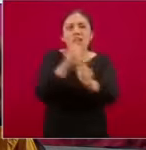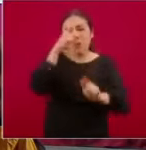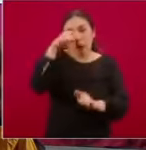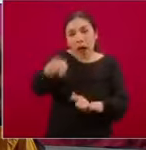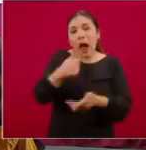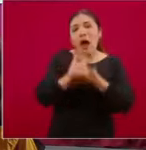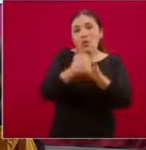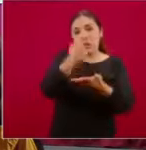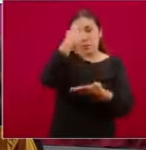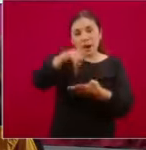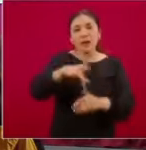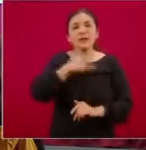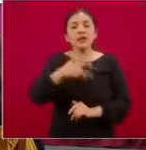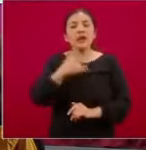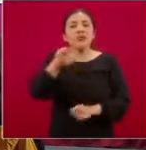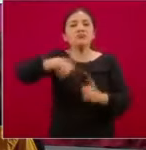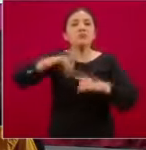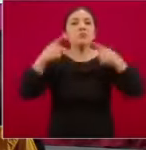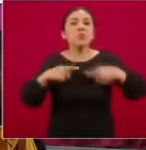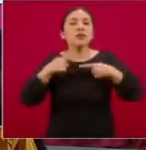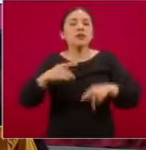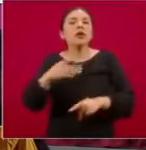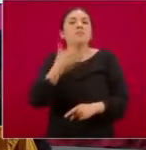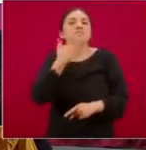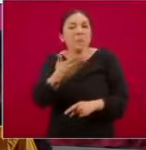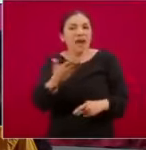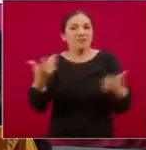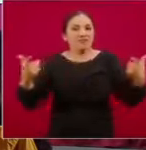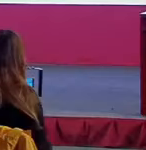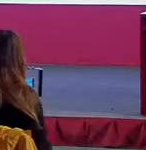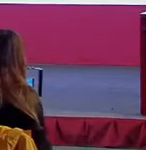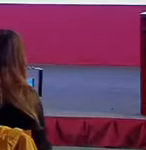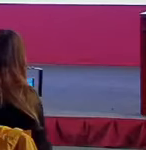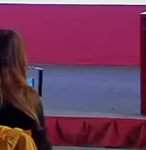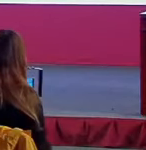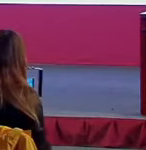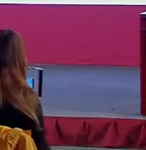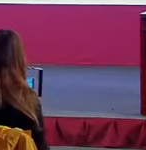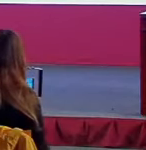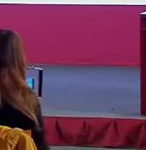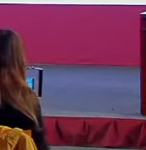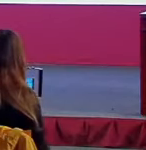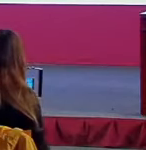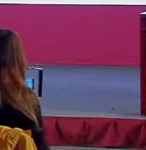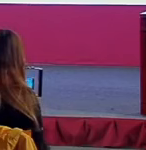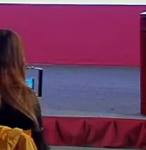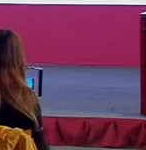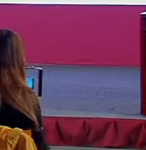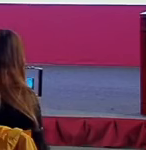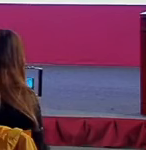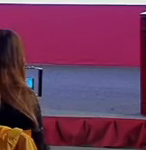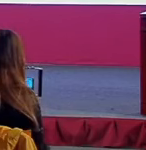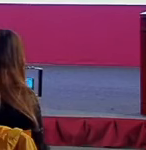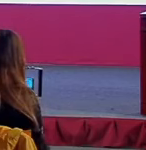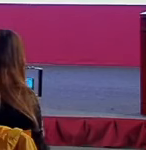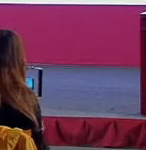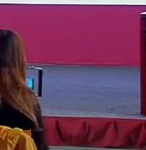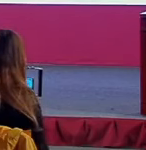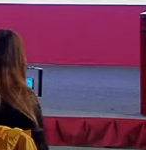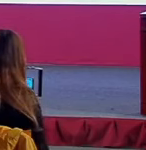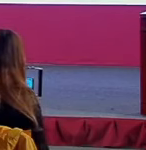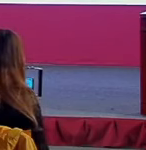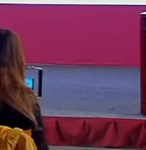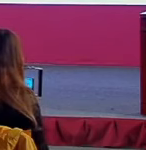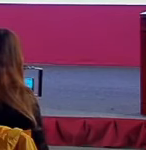contribuir al bienestar de la población, que es importante dentro del componente de salud. Si vemos la siguiente diapositiva,